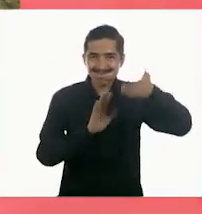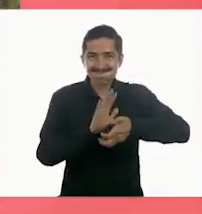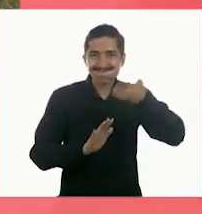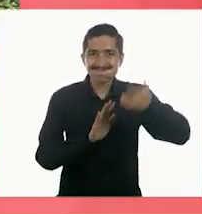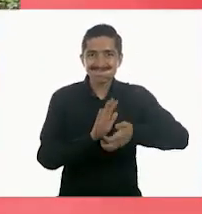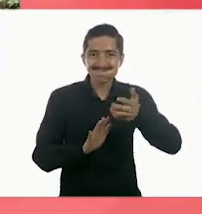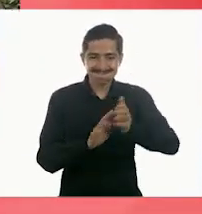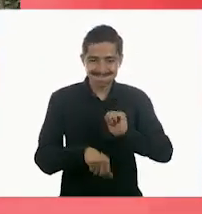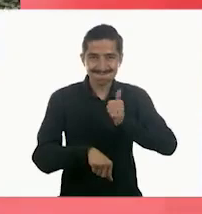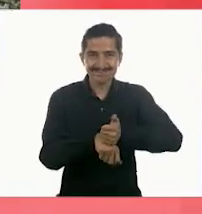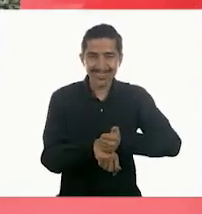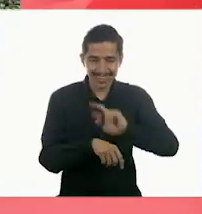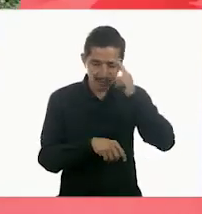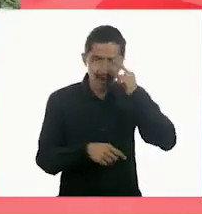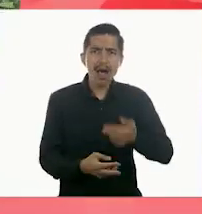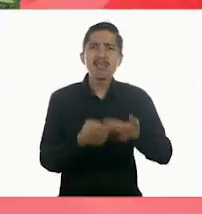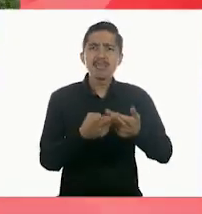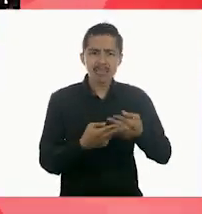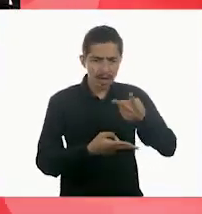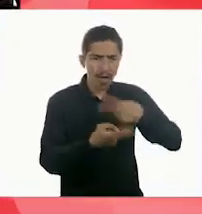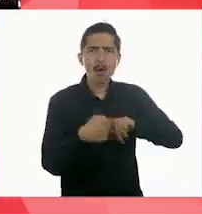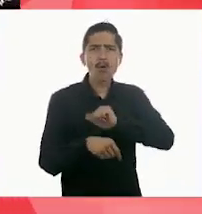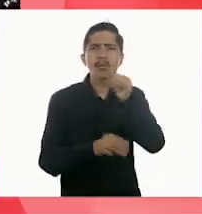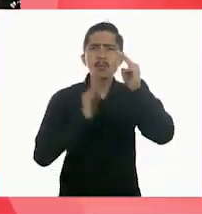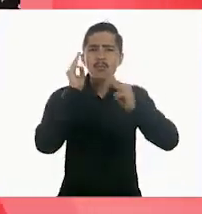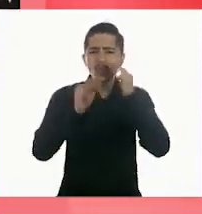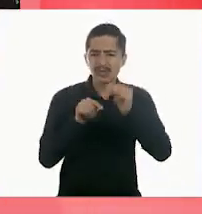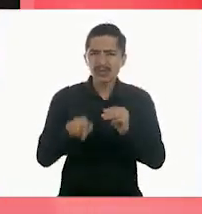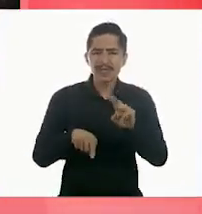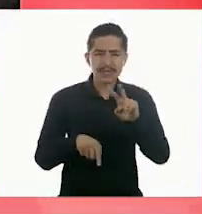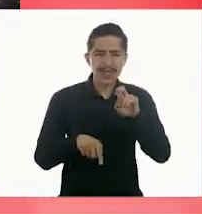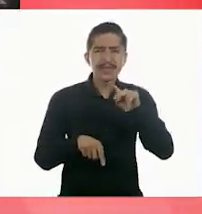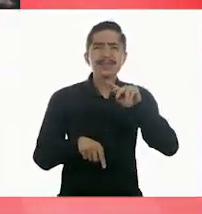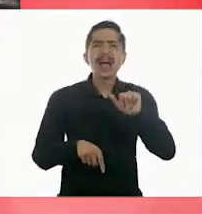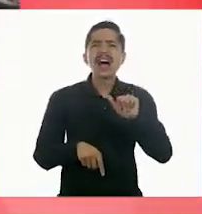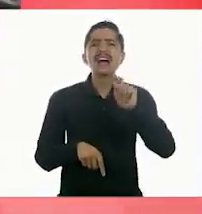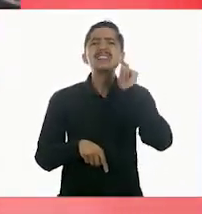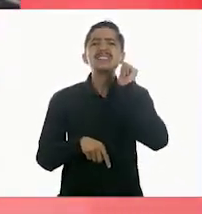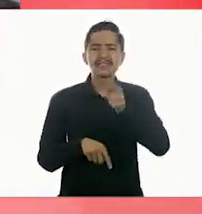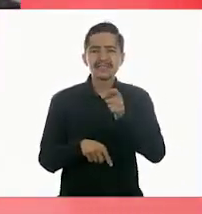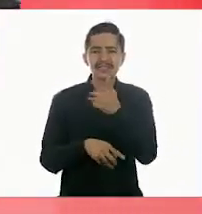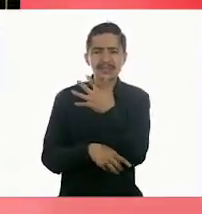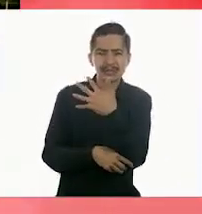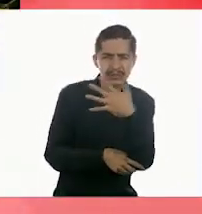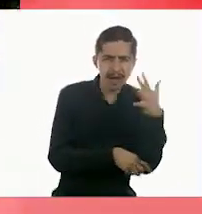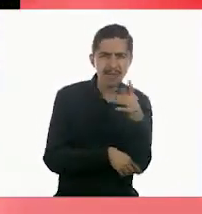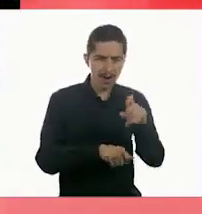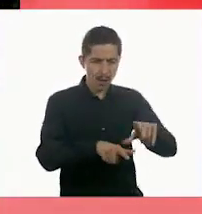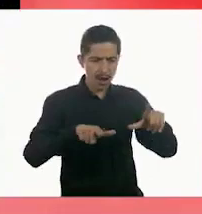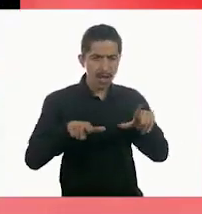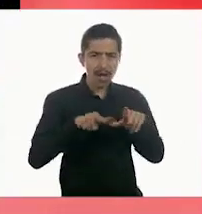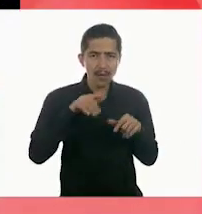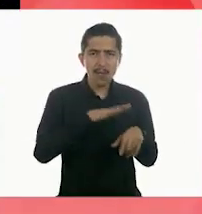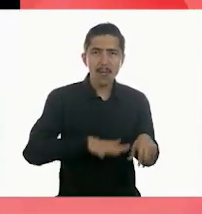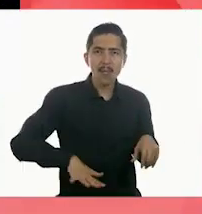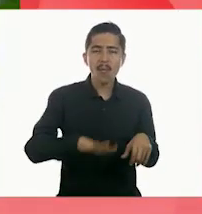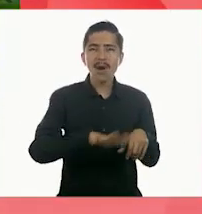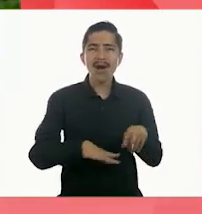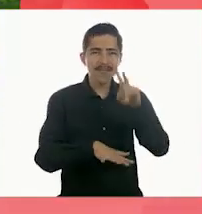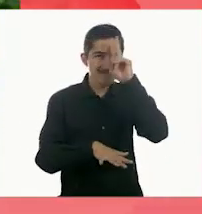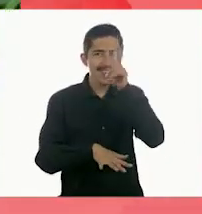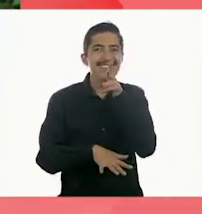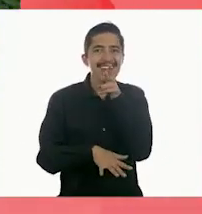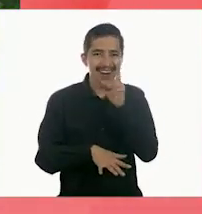Otra parte de esa riqueza está en el Museo de la Venta, un pedazo de selva y laguna en el corazón de